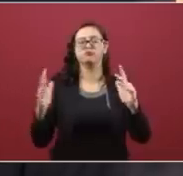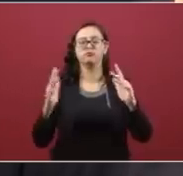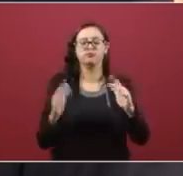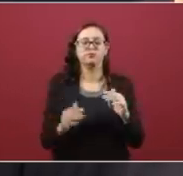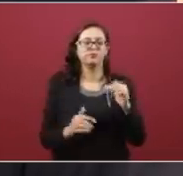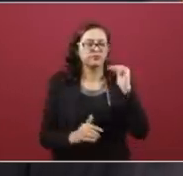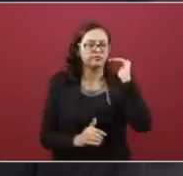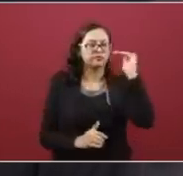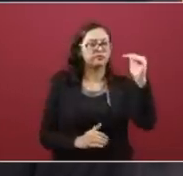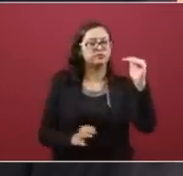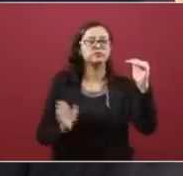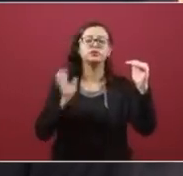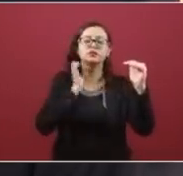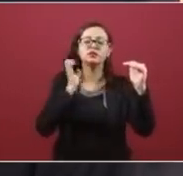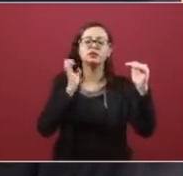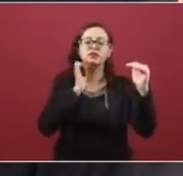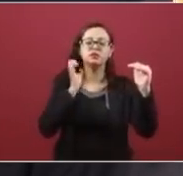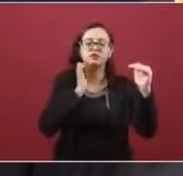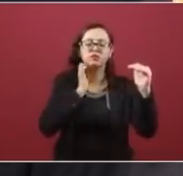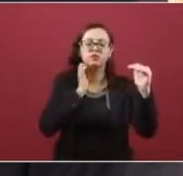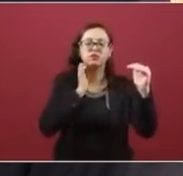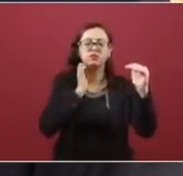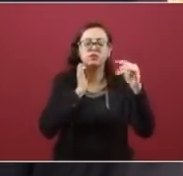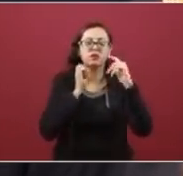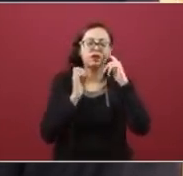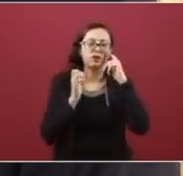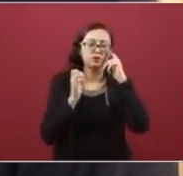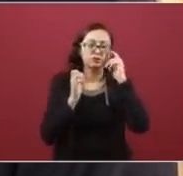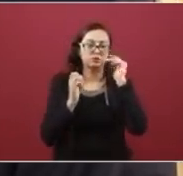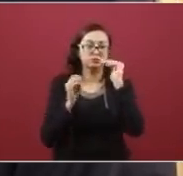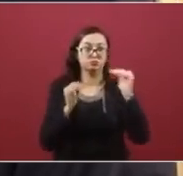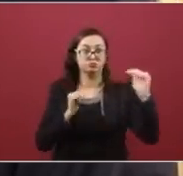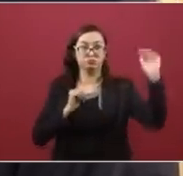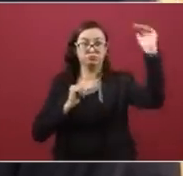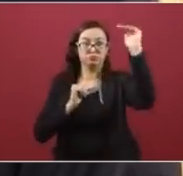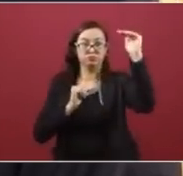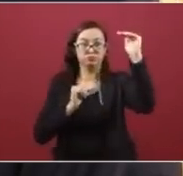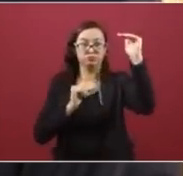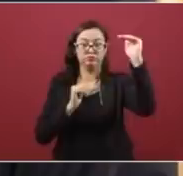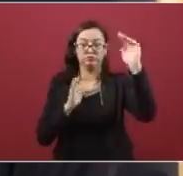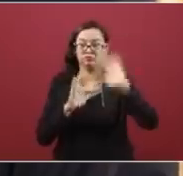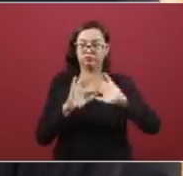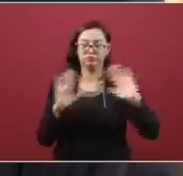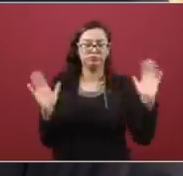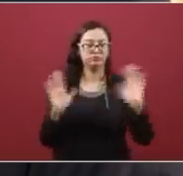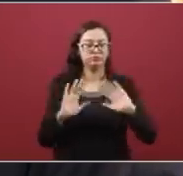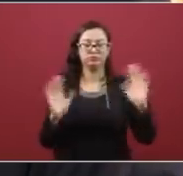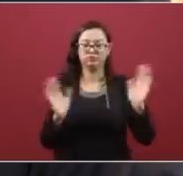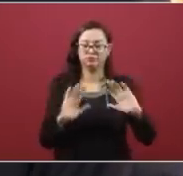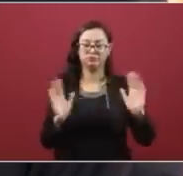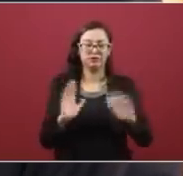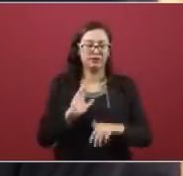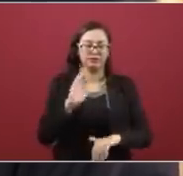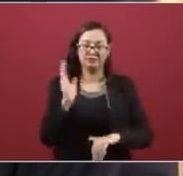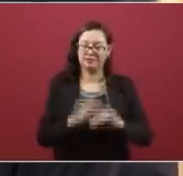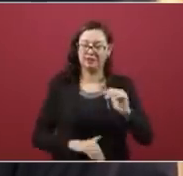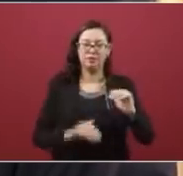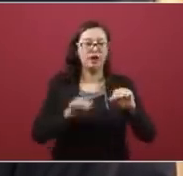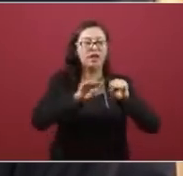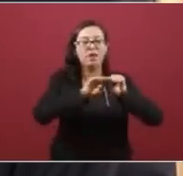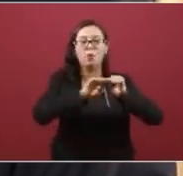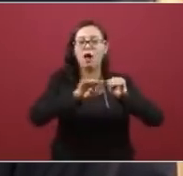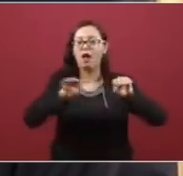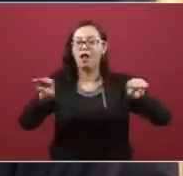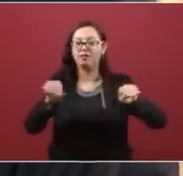poder ejecutivo deje de ser el poder de los poderes. Eso también es otra aportación.